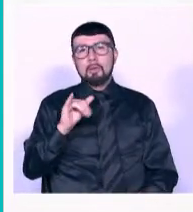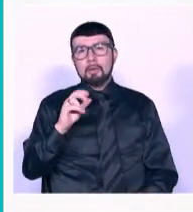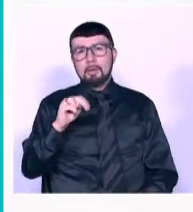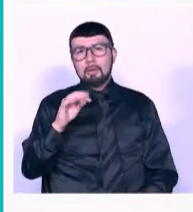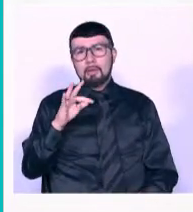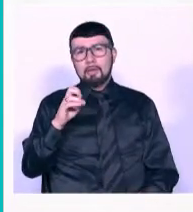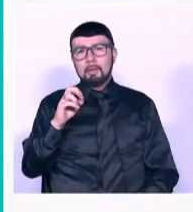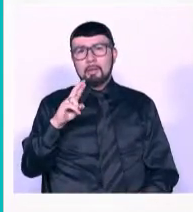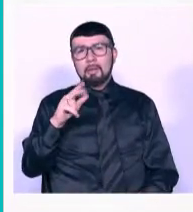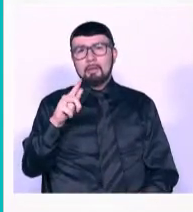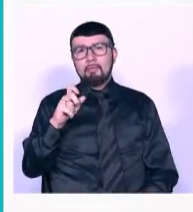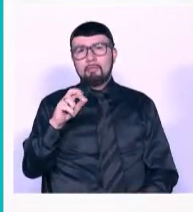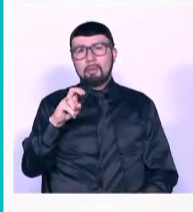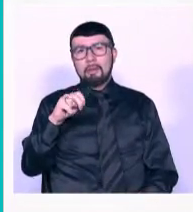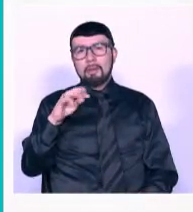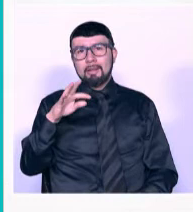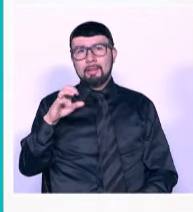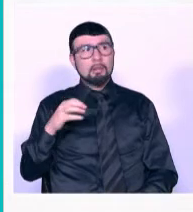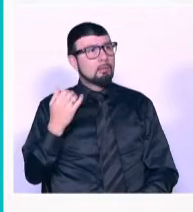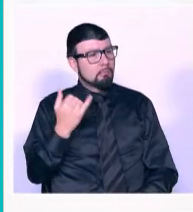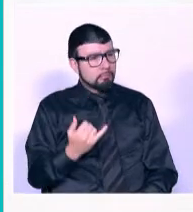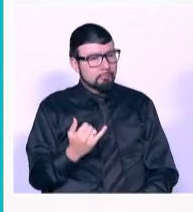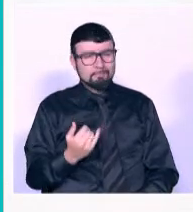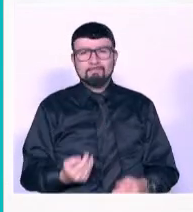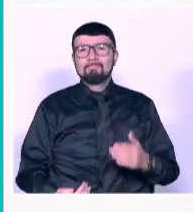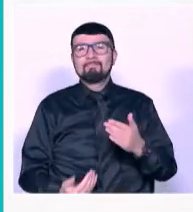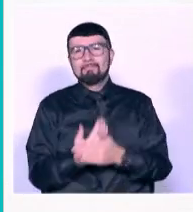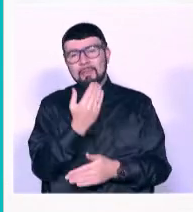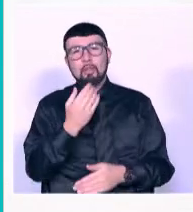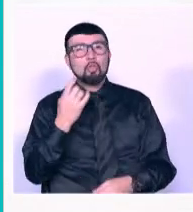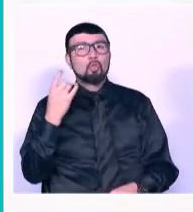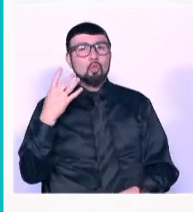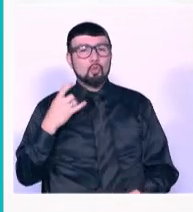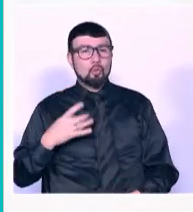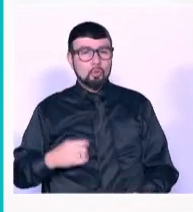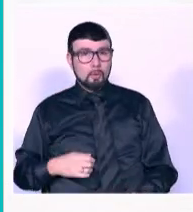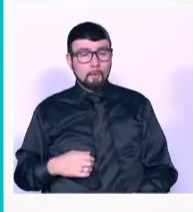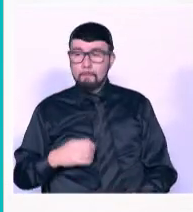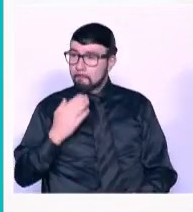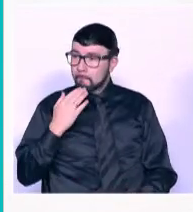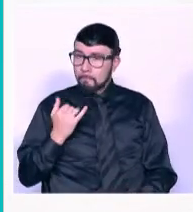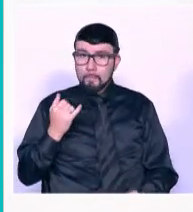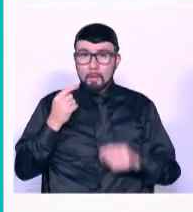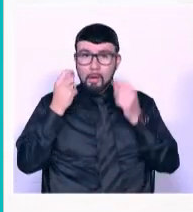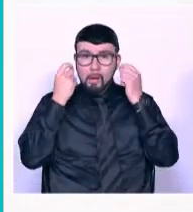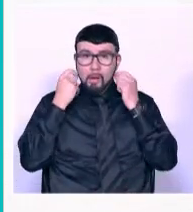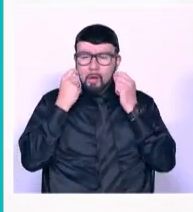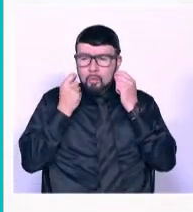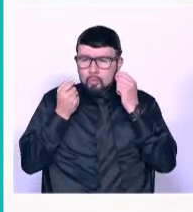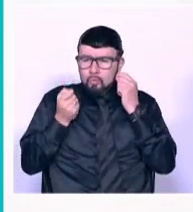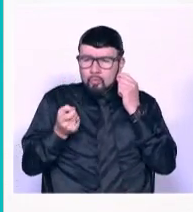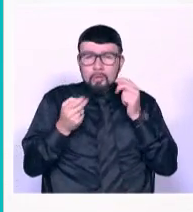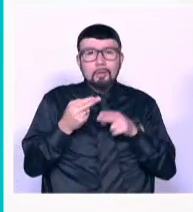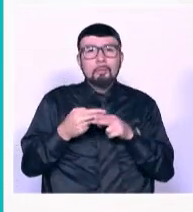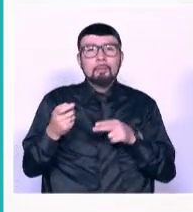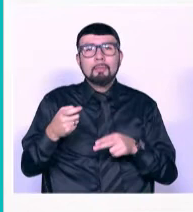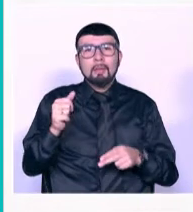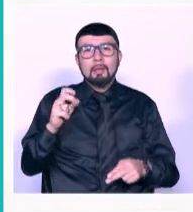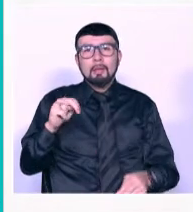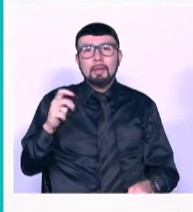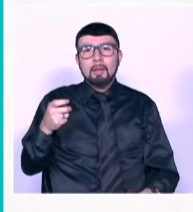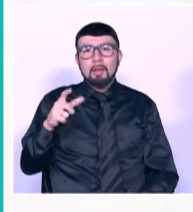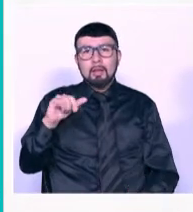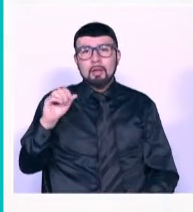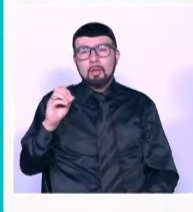nos desencadenan el dolor. Como ustedes saben, el ganglio de Gasser está muy cerca